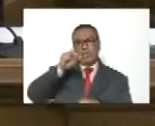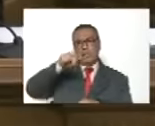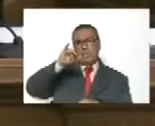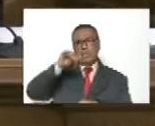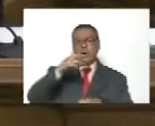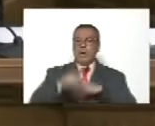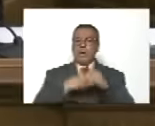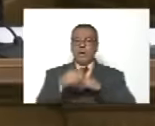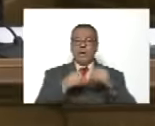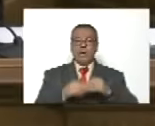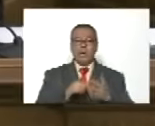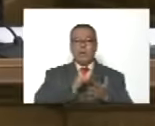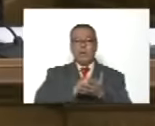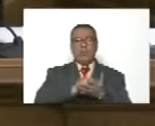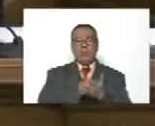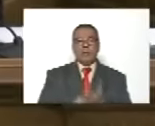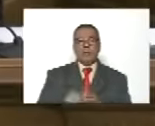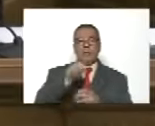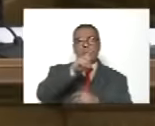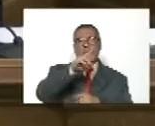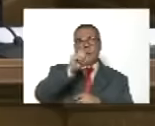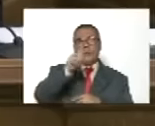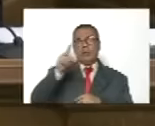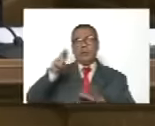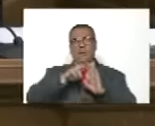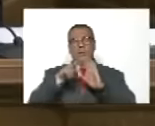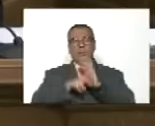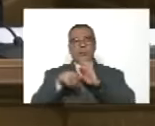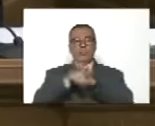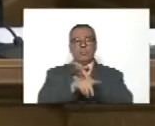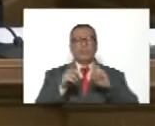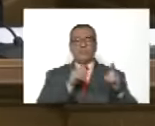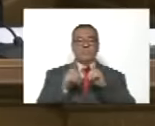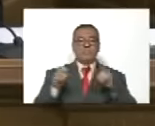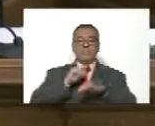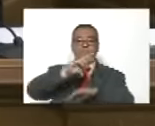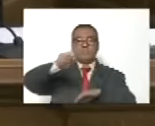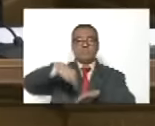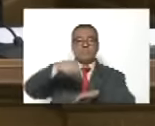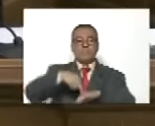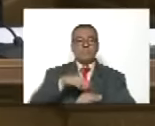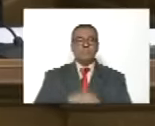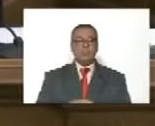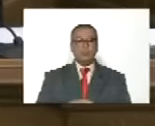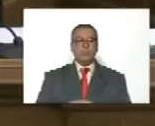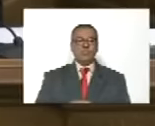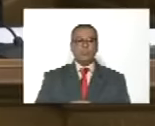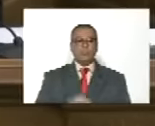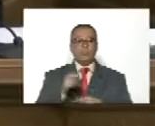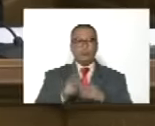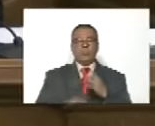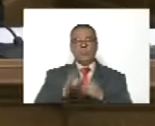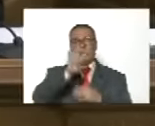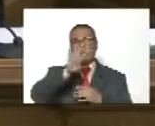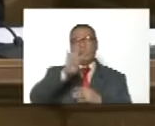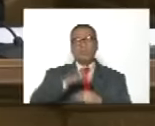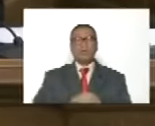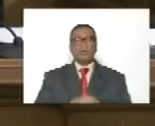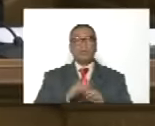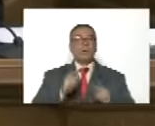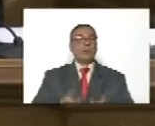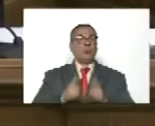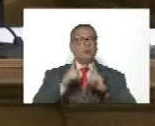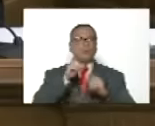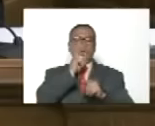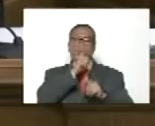de conformidad con lo establecido en el artículo 111 del Reglamento Interior y debates de la Asamblea Nacional. Cuarto,